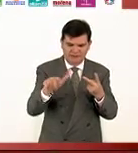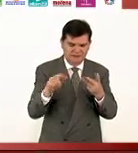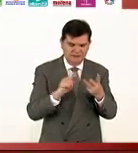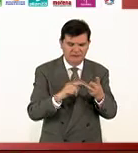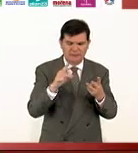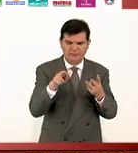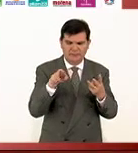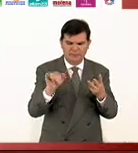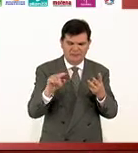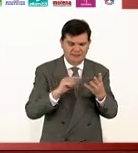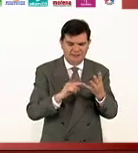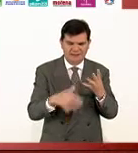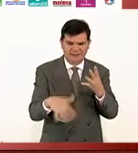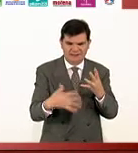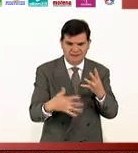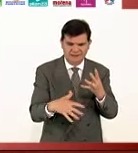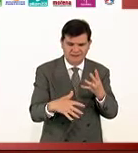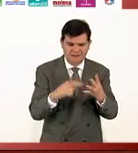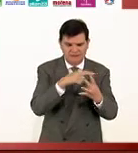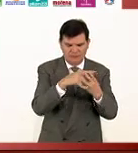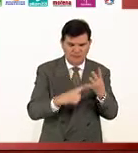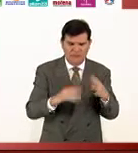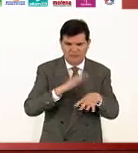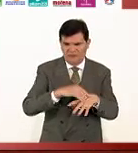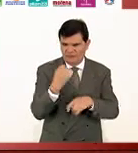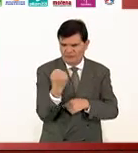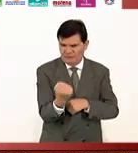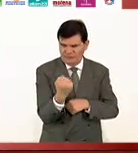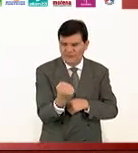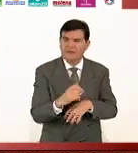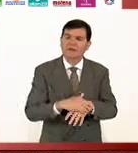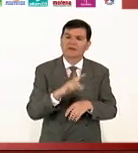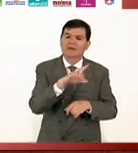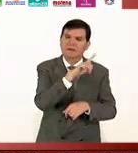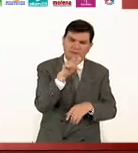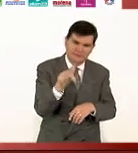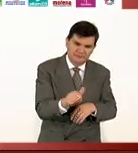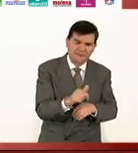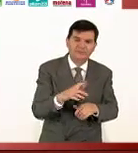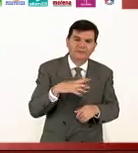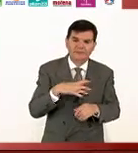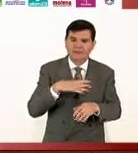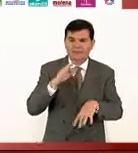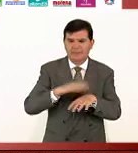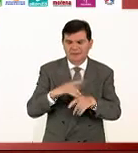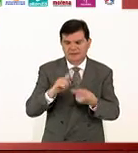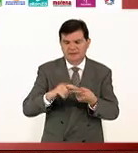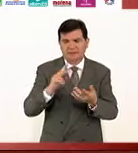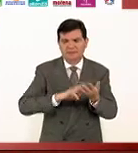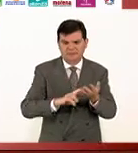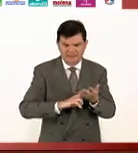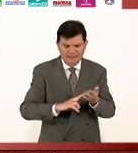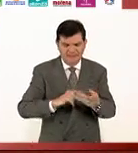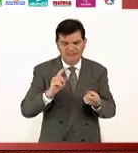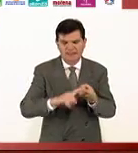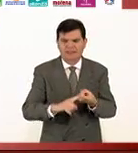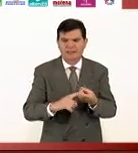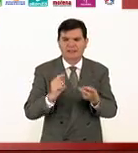y PRI 15 como las principales fuerzas electorales. Vendrían otras fuerzas como el Verde,